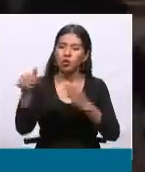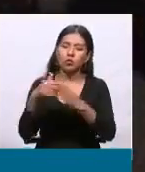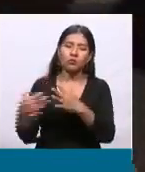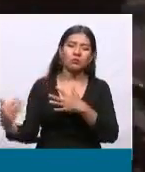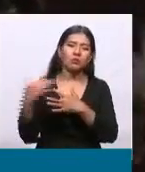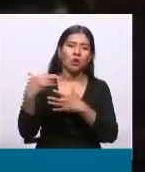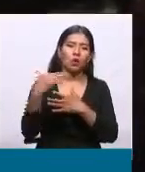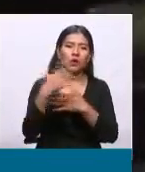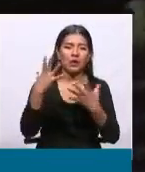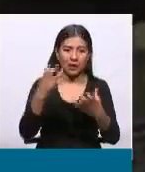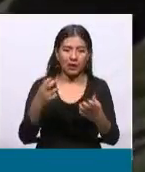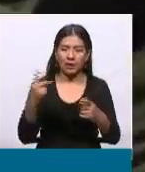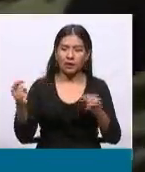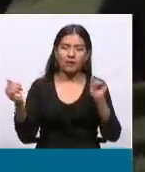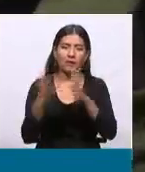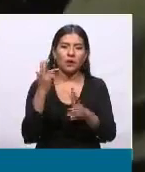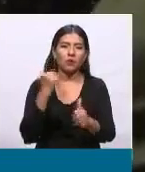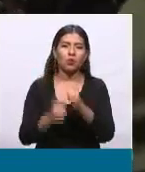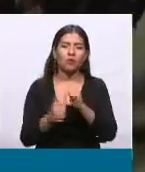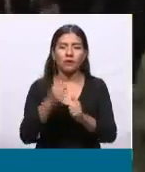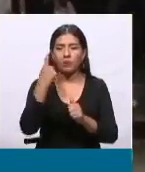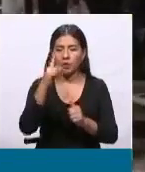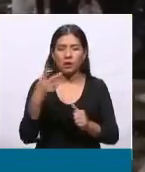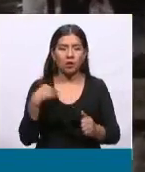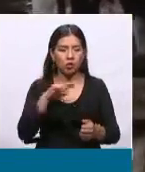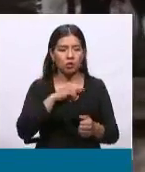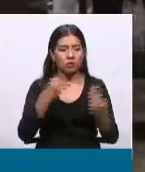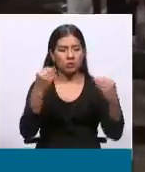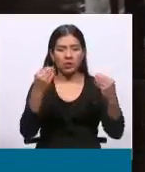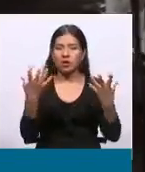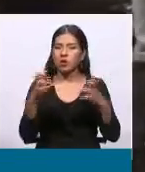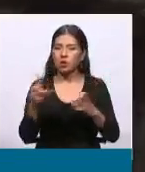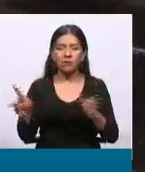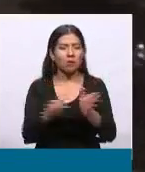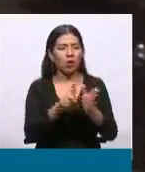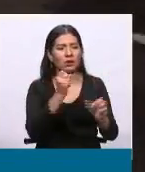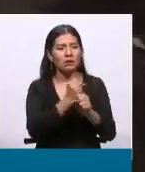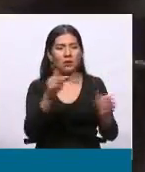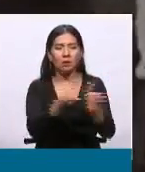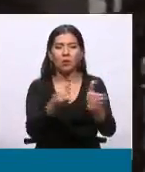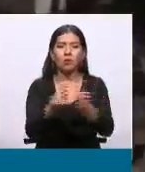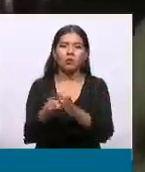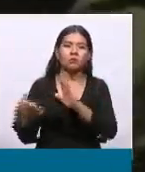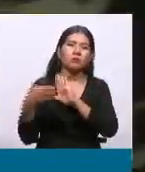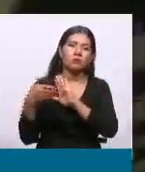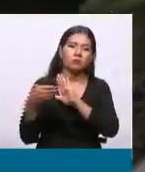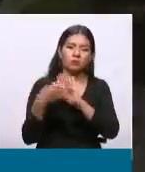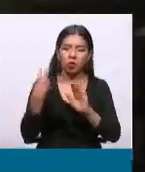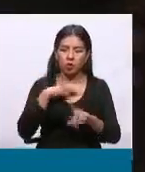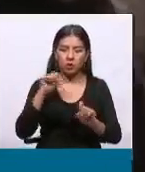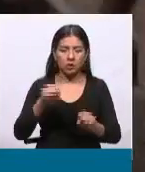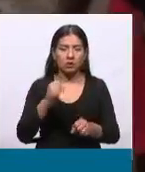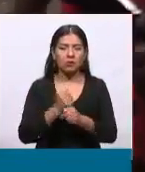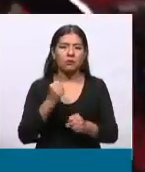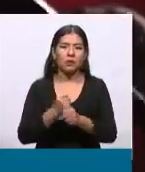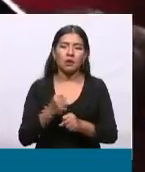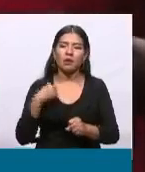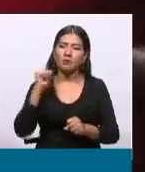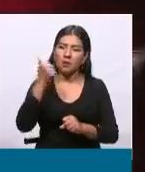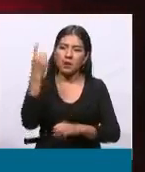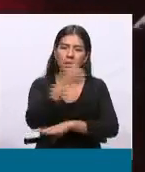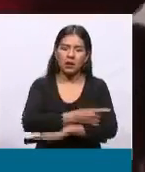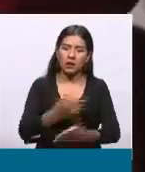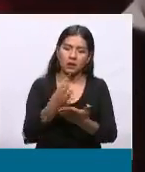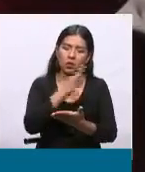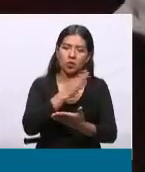venido con este enfrentamiento para que no nos deje vender, porque nosotros vivimos día a día. No somos mensualizados